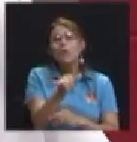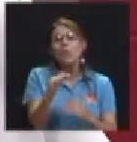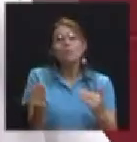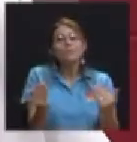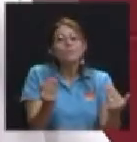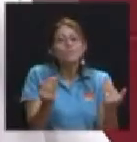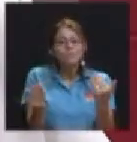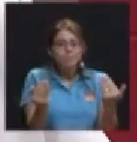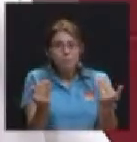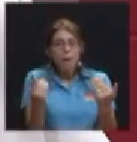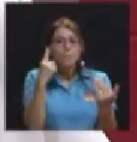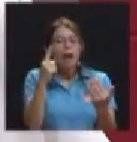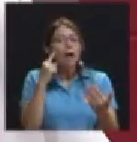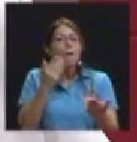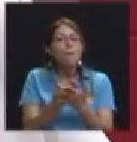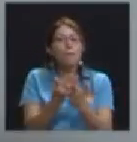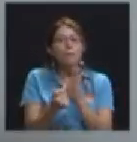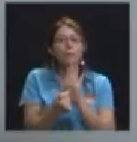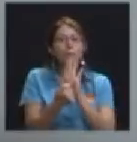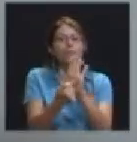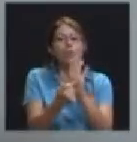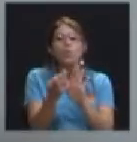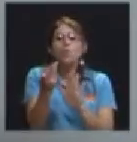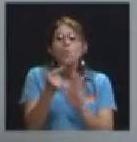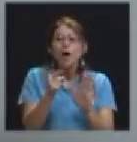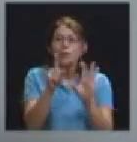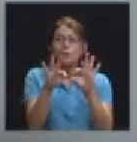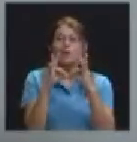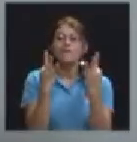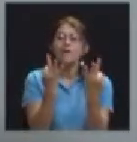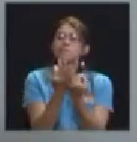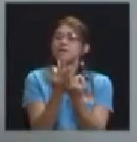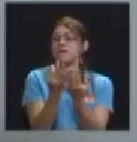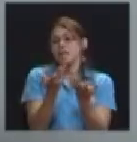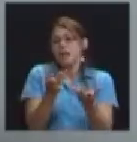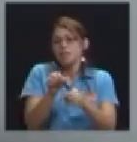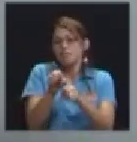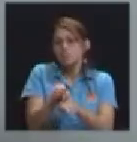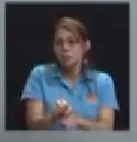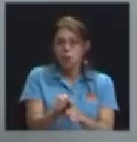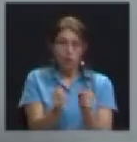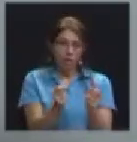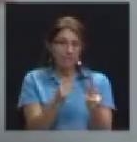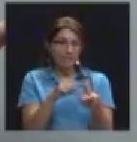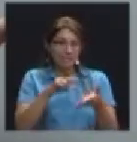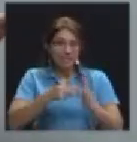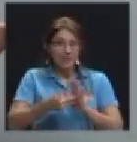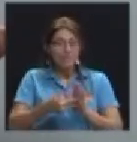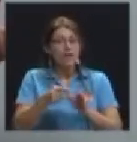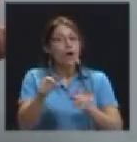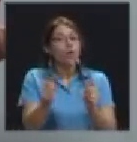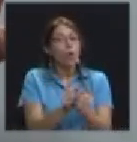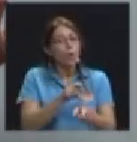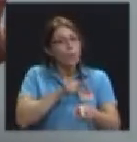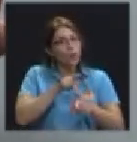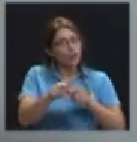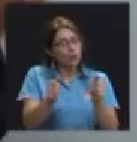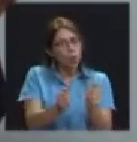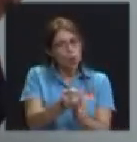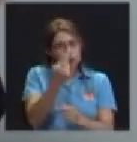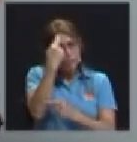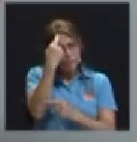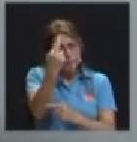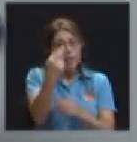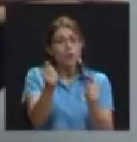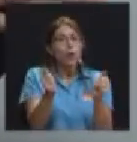que con la profesionalidad, con el respeto, con la manera en que